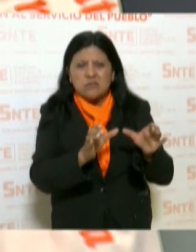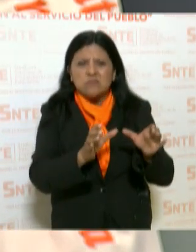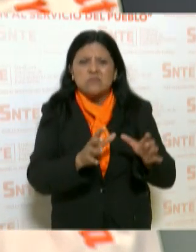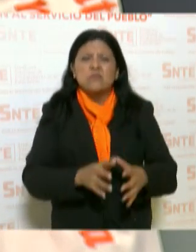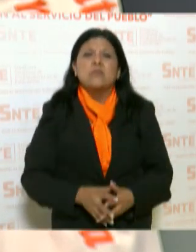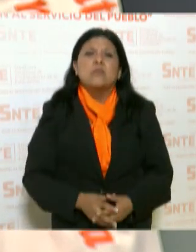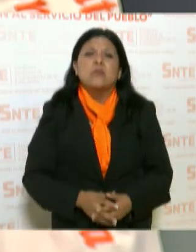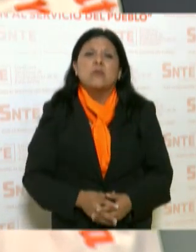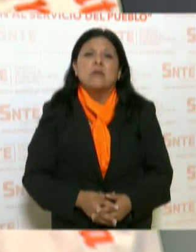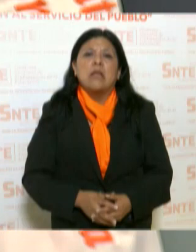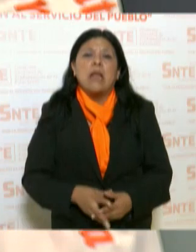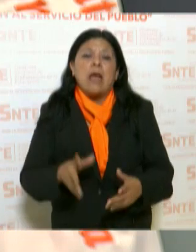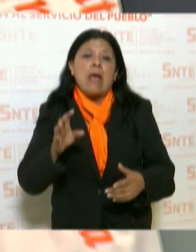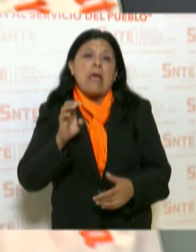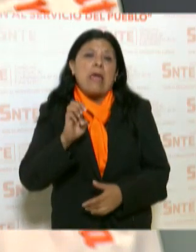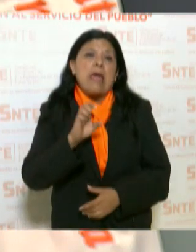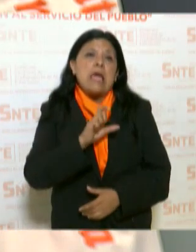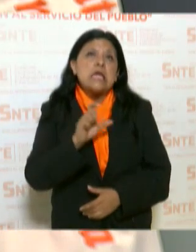de la excelencia,